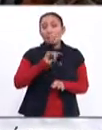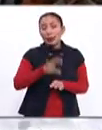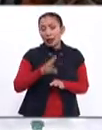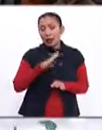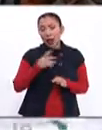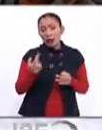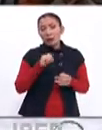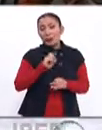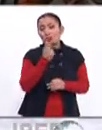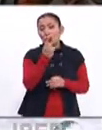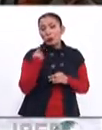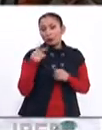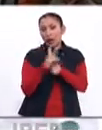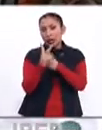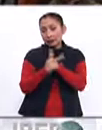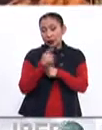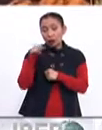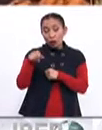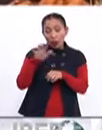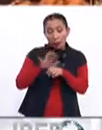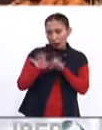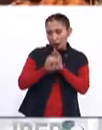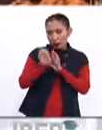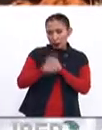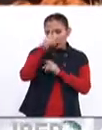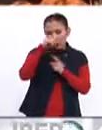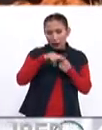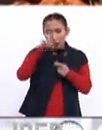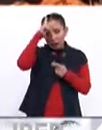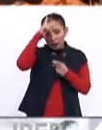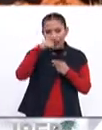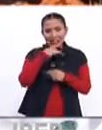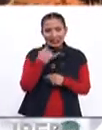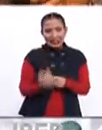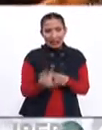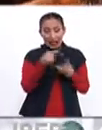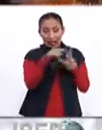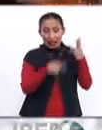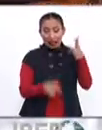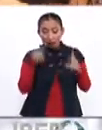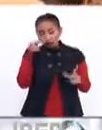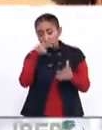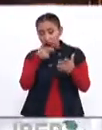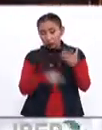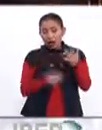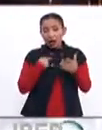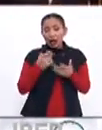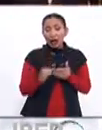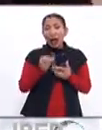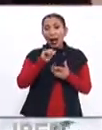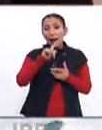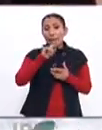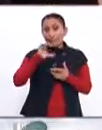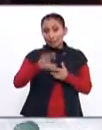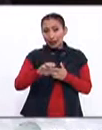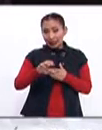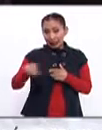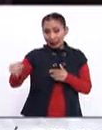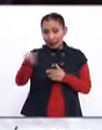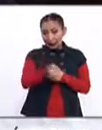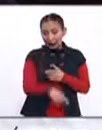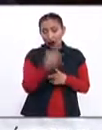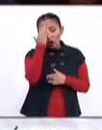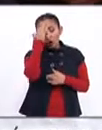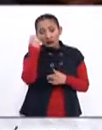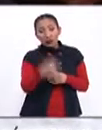está formado por 21 economías, entre las que se encuentran México, Perú y Chile. Las metas del Foro de Cooperación Económica Asia-Pacífico